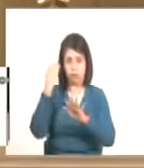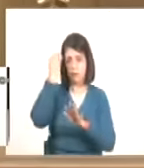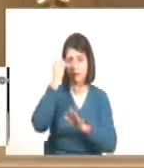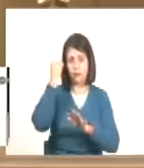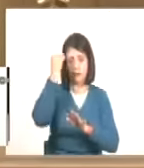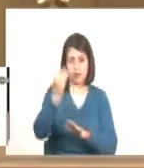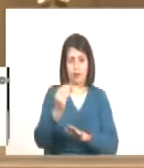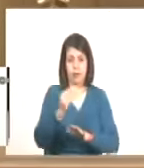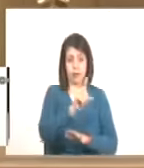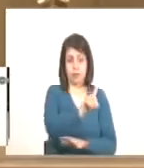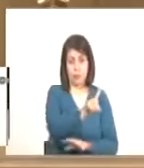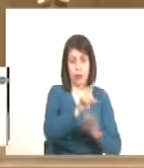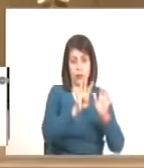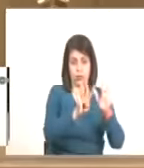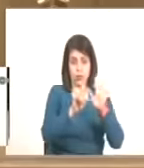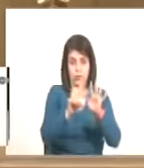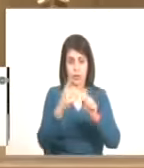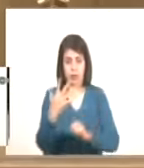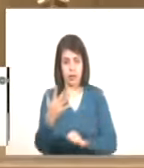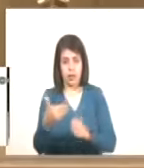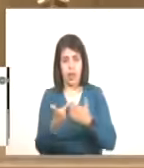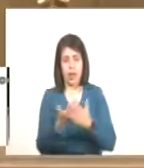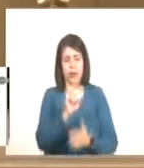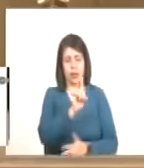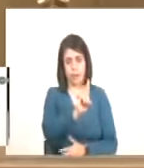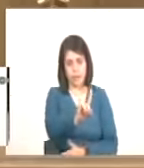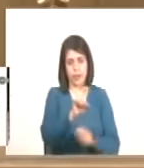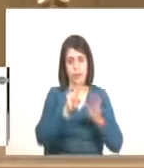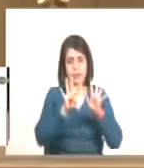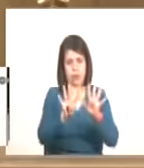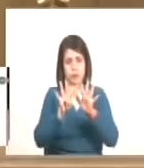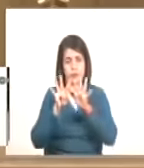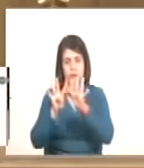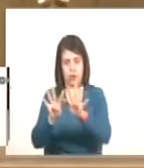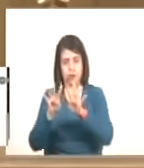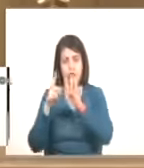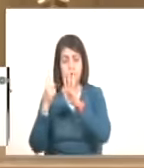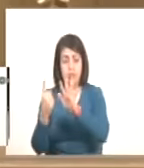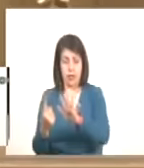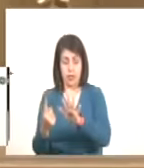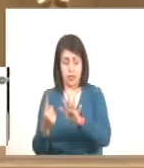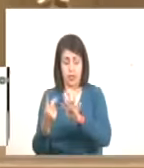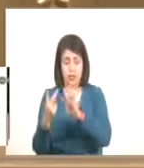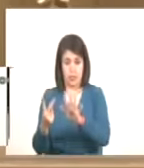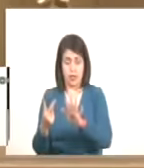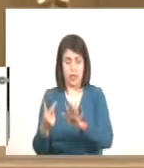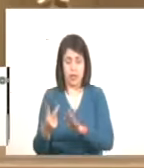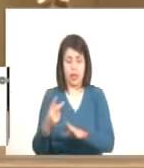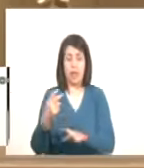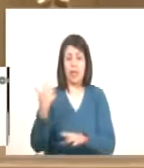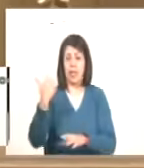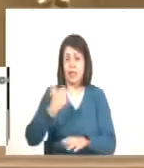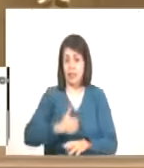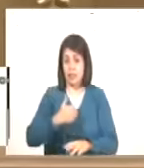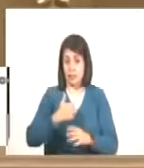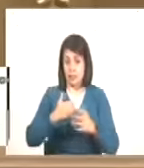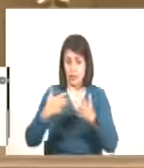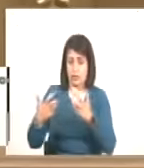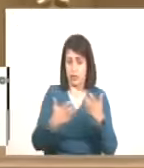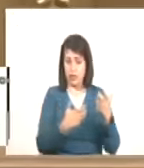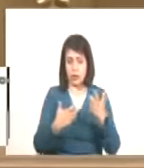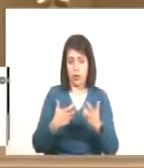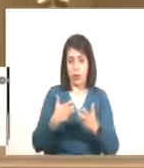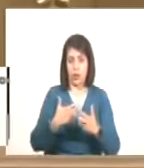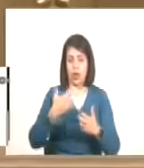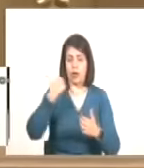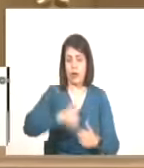considerando que entre 1965 y 1967 el guerrillero argentino cubano combatió